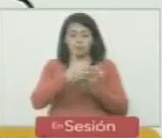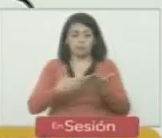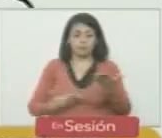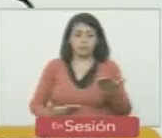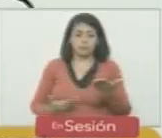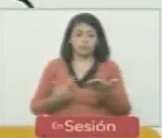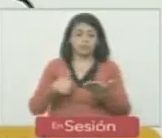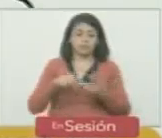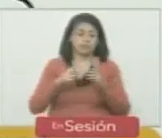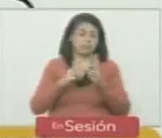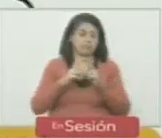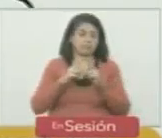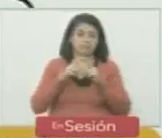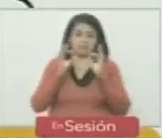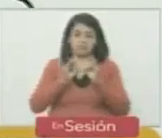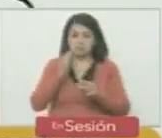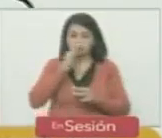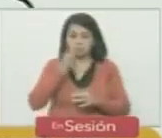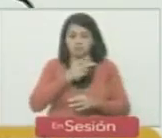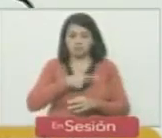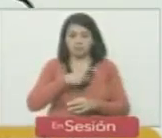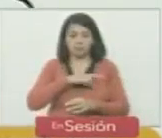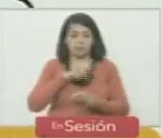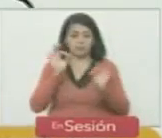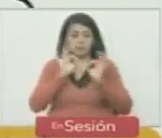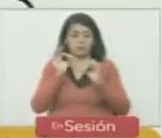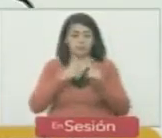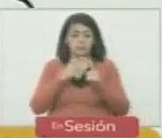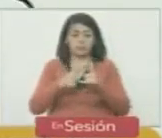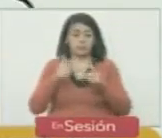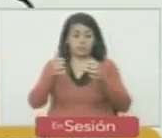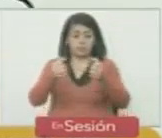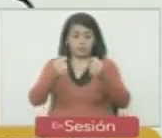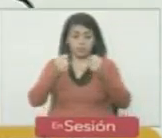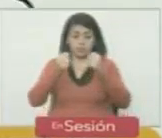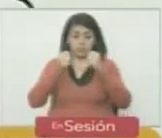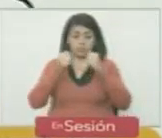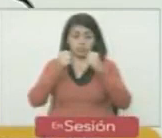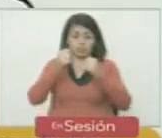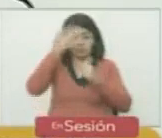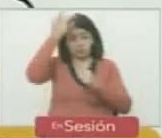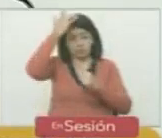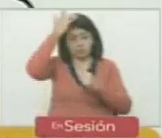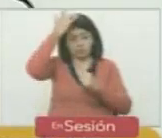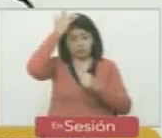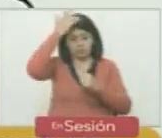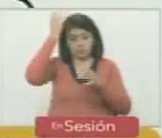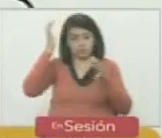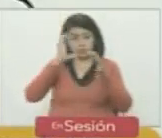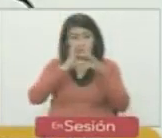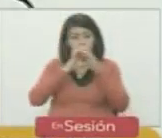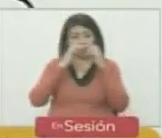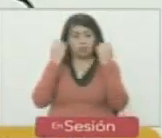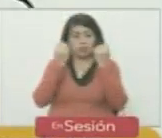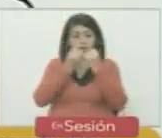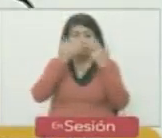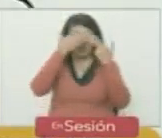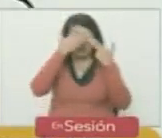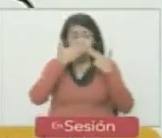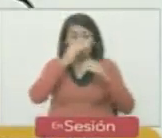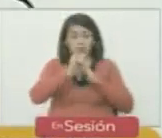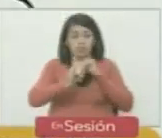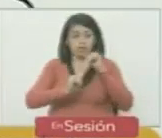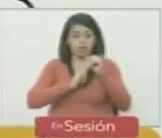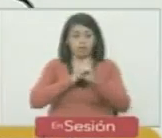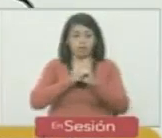documentación poco precisa falso, un piloto sospechoso de posibles vínculos con una organización terrorista